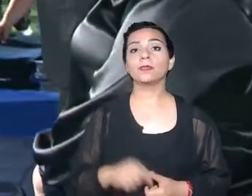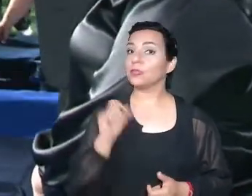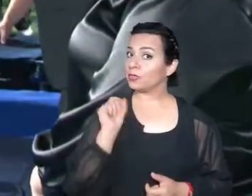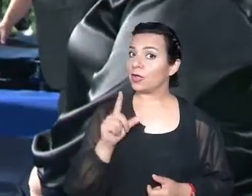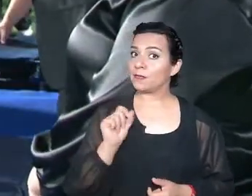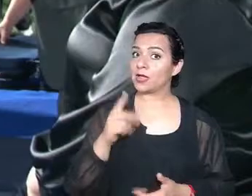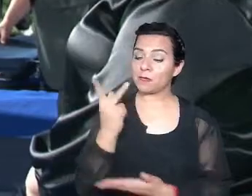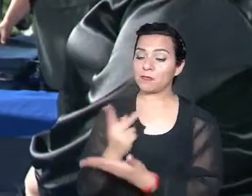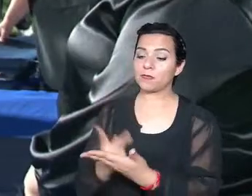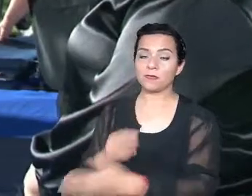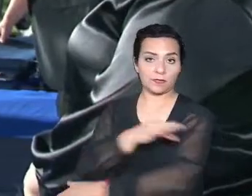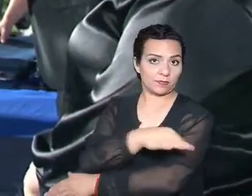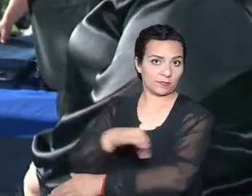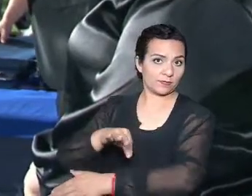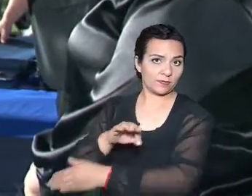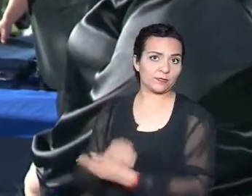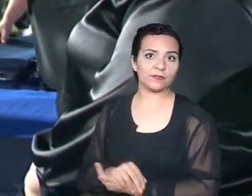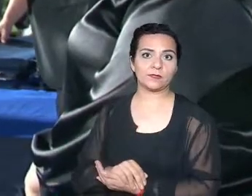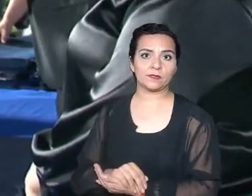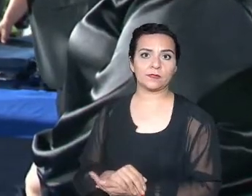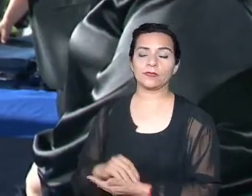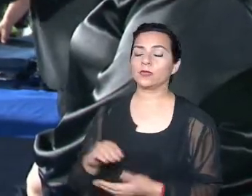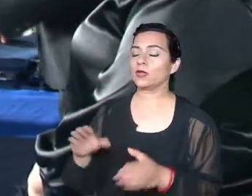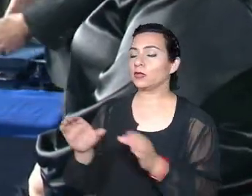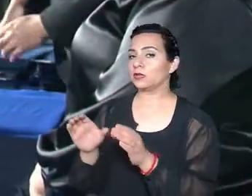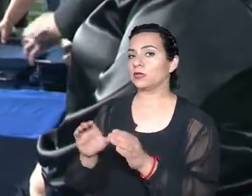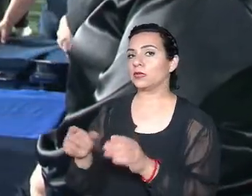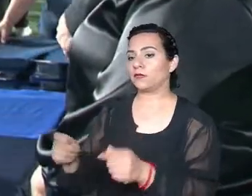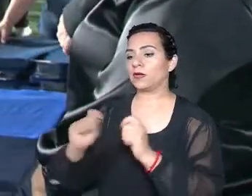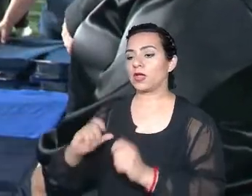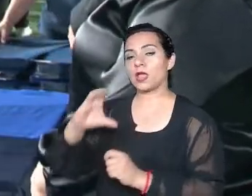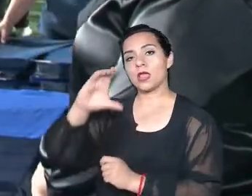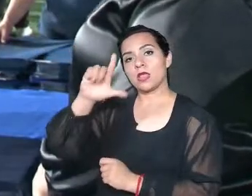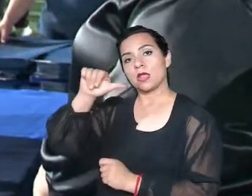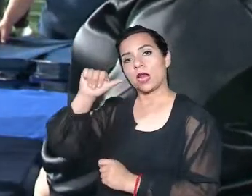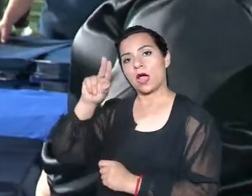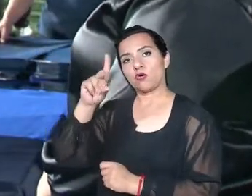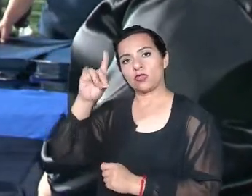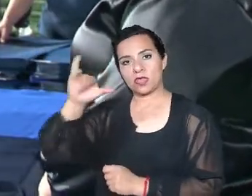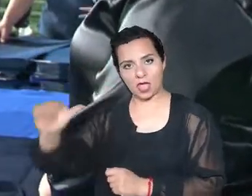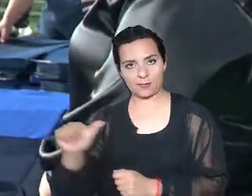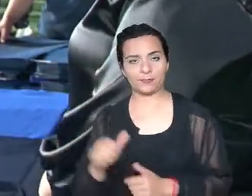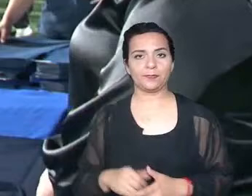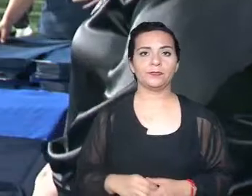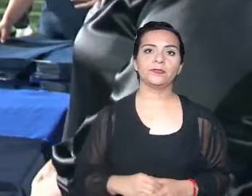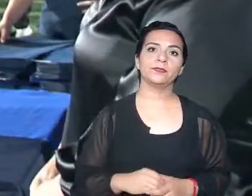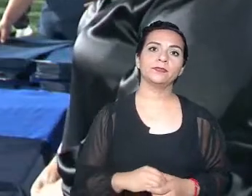También del programa de arquitectura recibe su reconocimiento Claudia María Fernández Clausen.